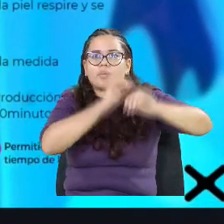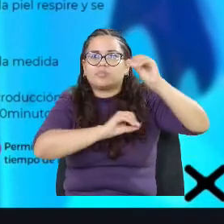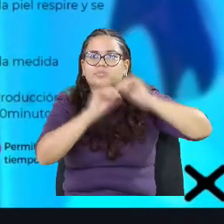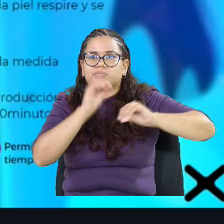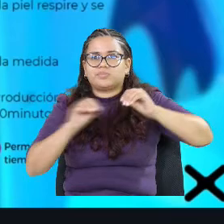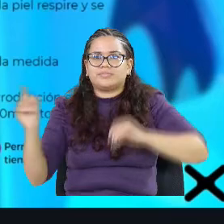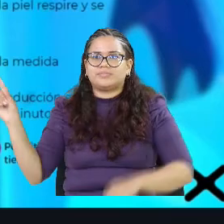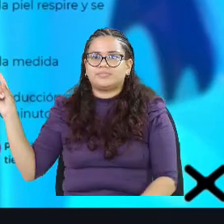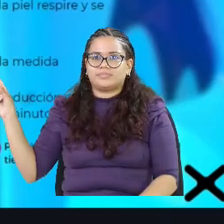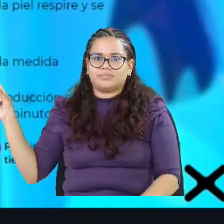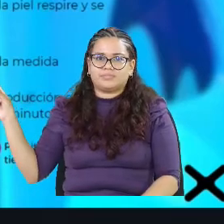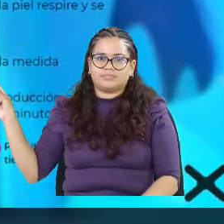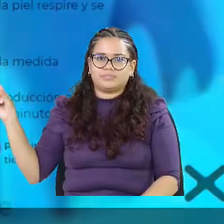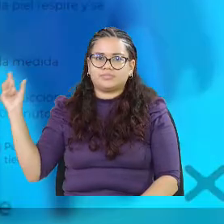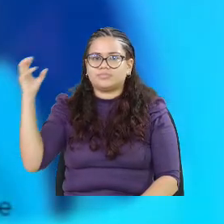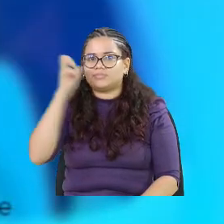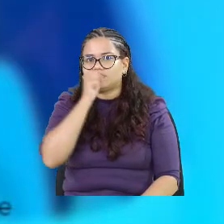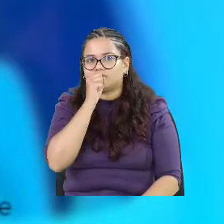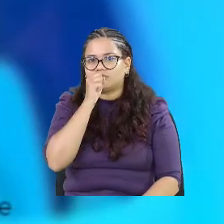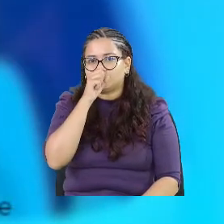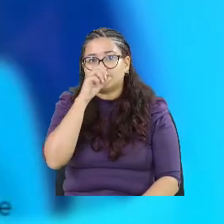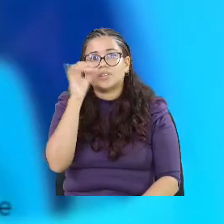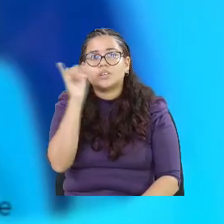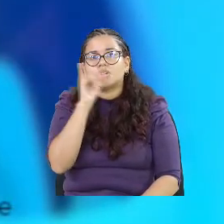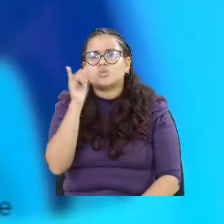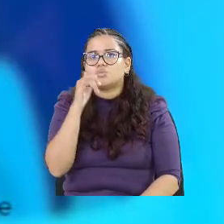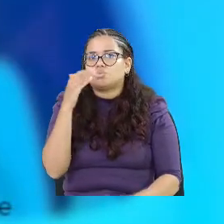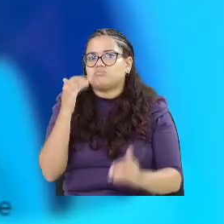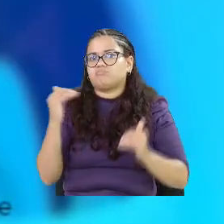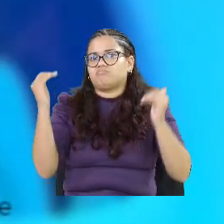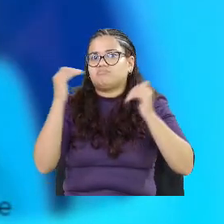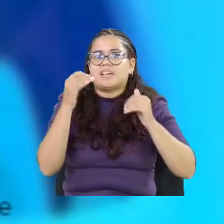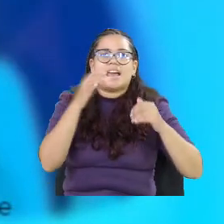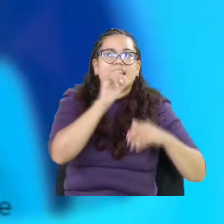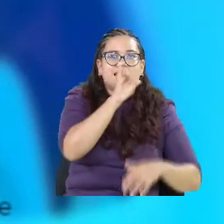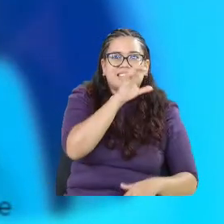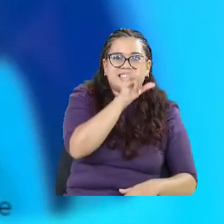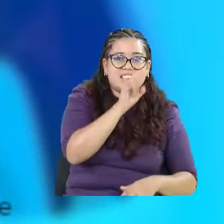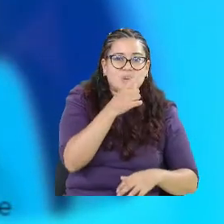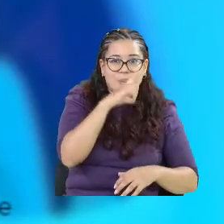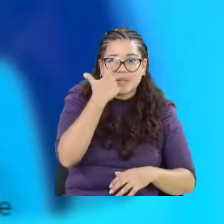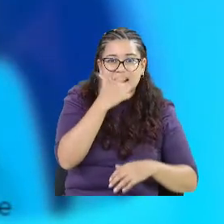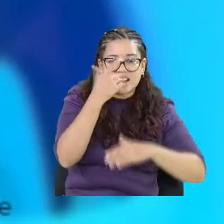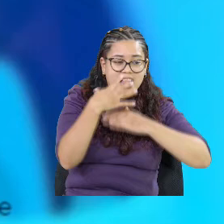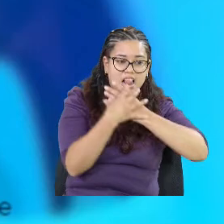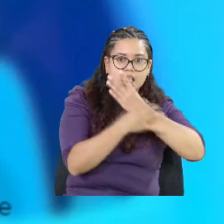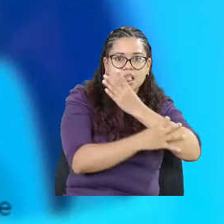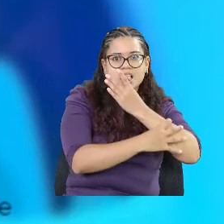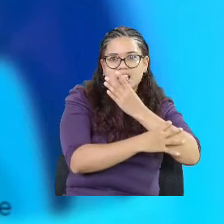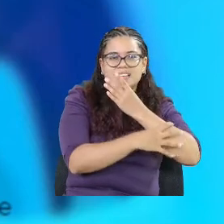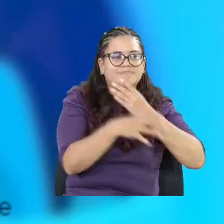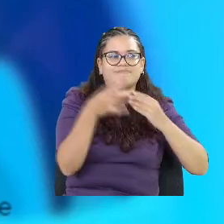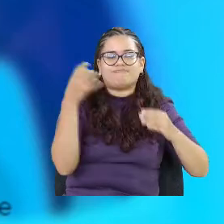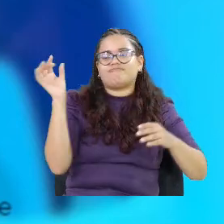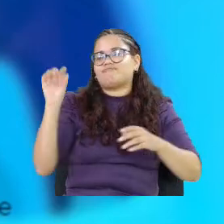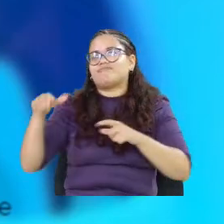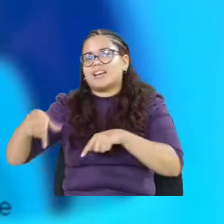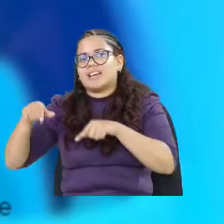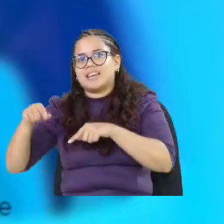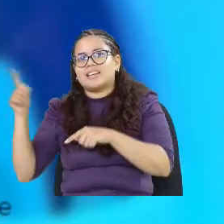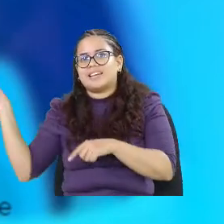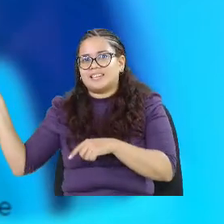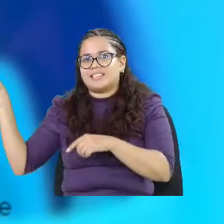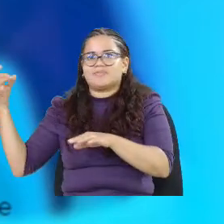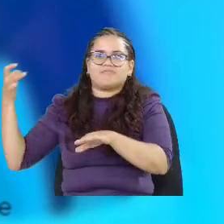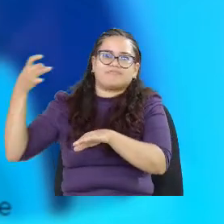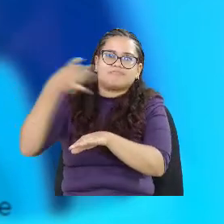órtesis que es muy superior al yeso. Entonces, aquí les comento,